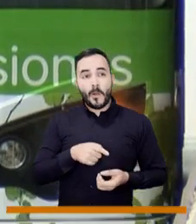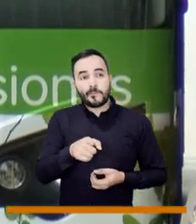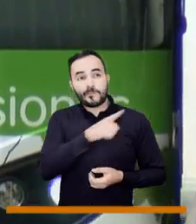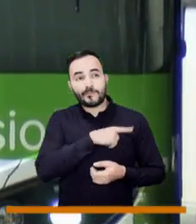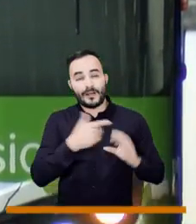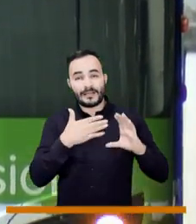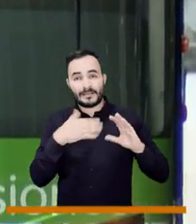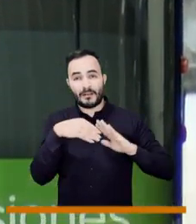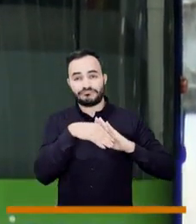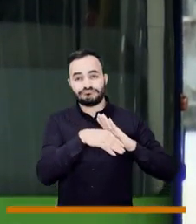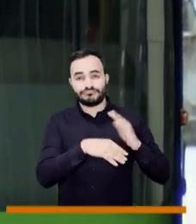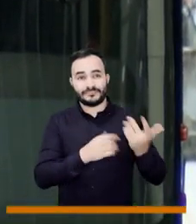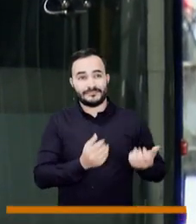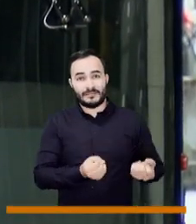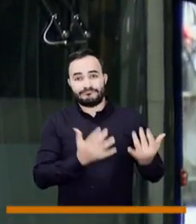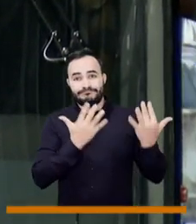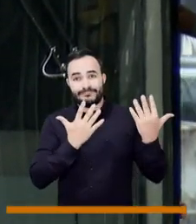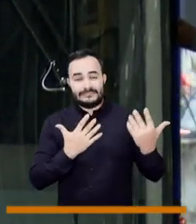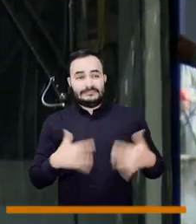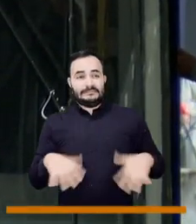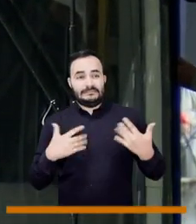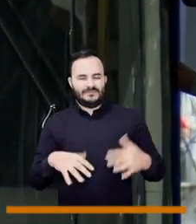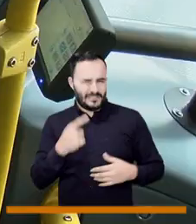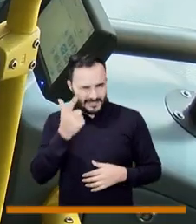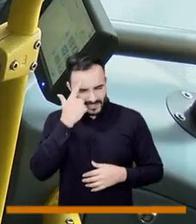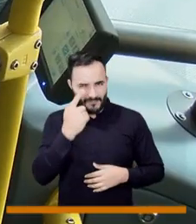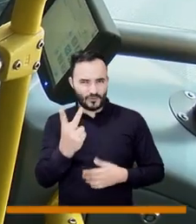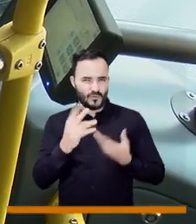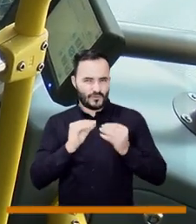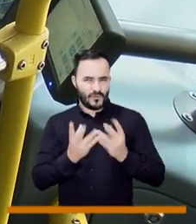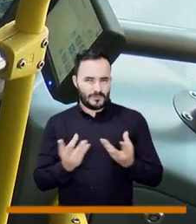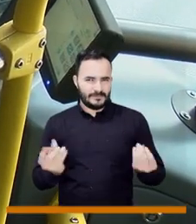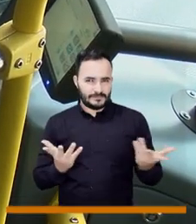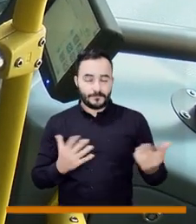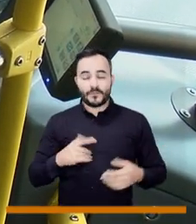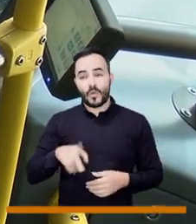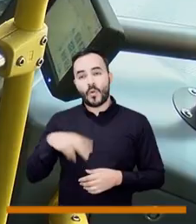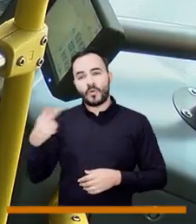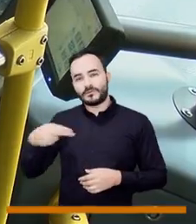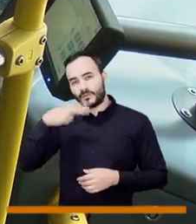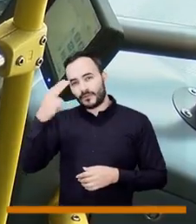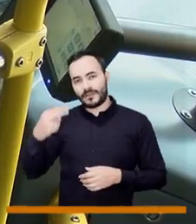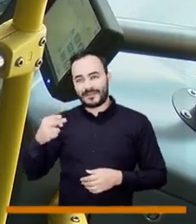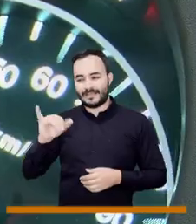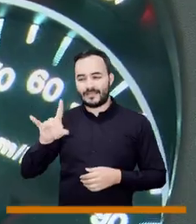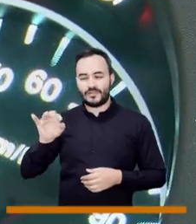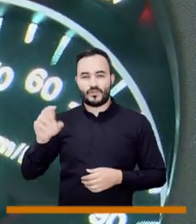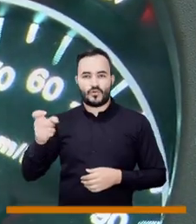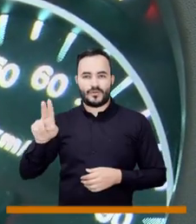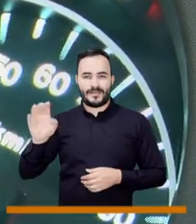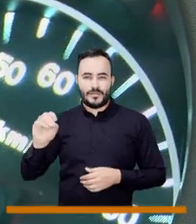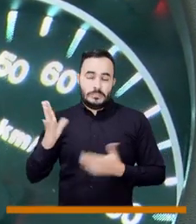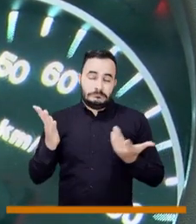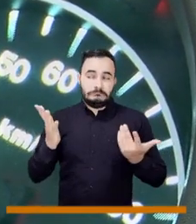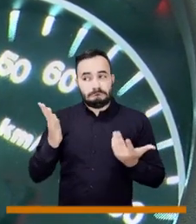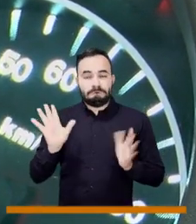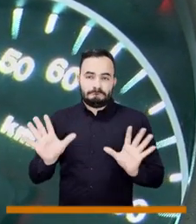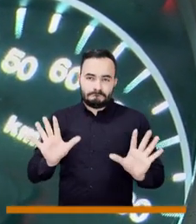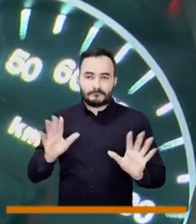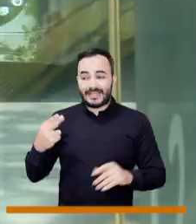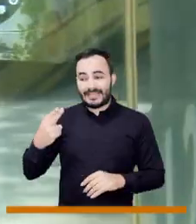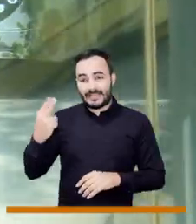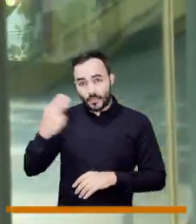que afectan el cambio climático, que son dos tipos de emisiones que hay que cuidar. Respecto al hidrógeno, que se ha dicho que es el futuro, resulta que el